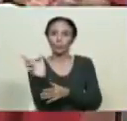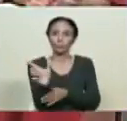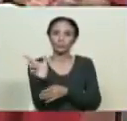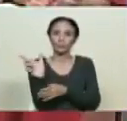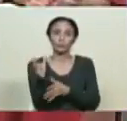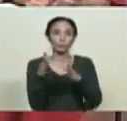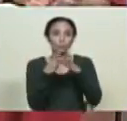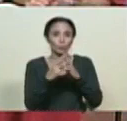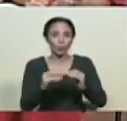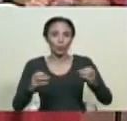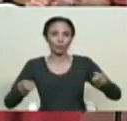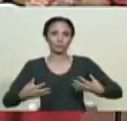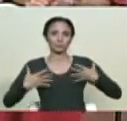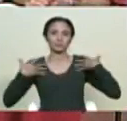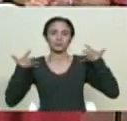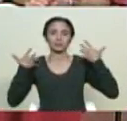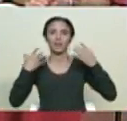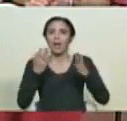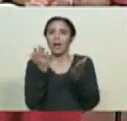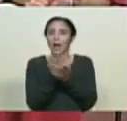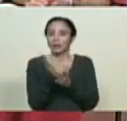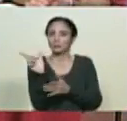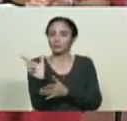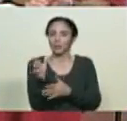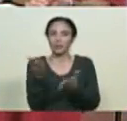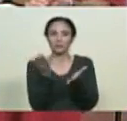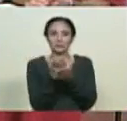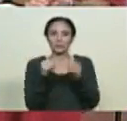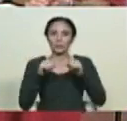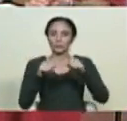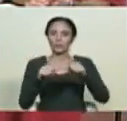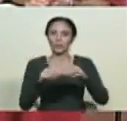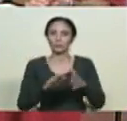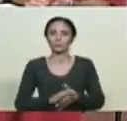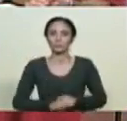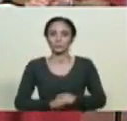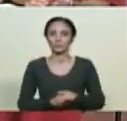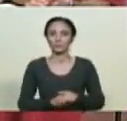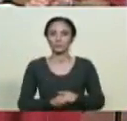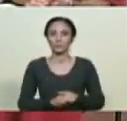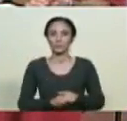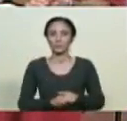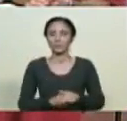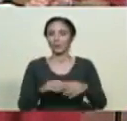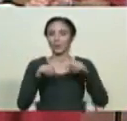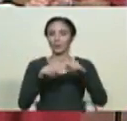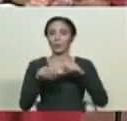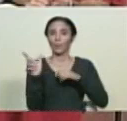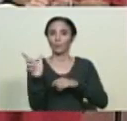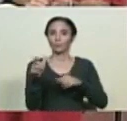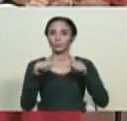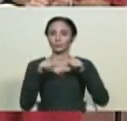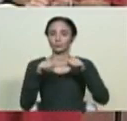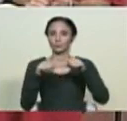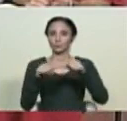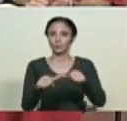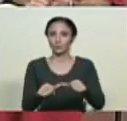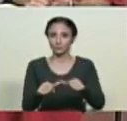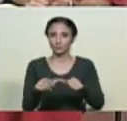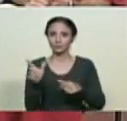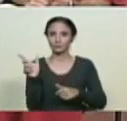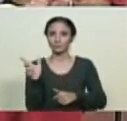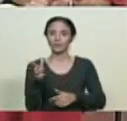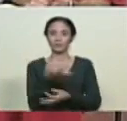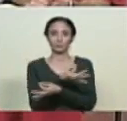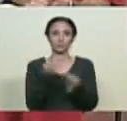Venezuela, partido invicto del Cibao, campeón, partido campeón, el Partido Socialista Unido